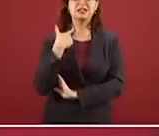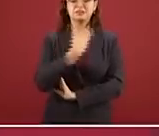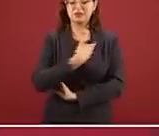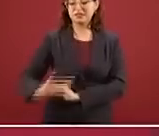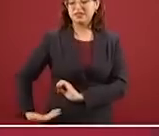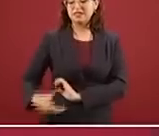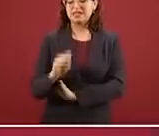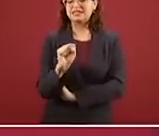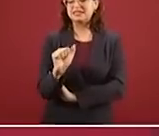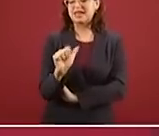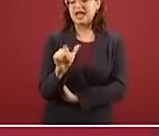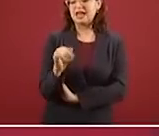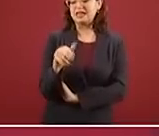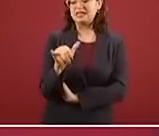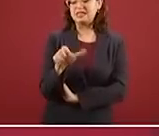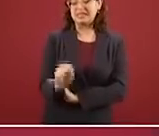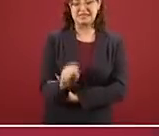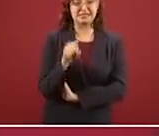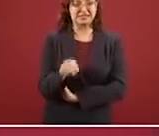que no solo se entregó